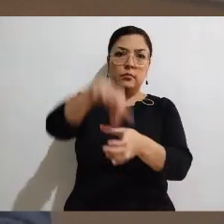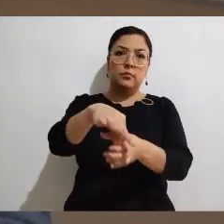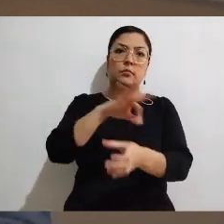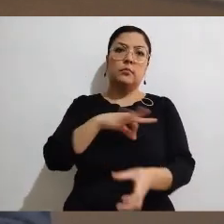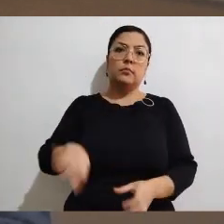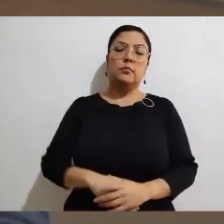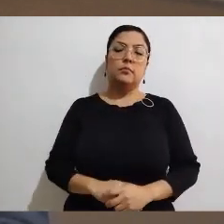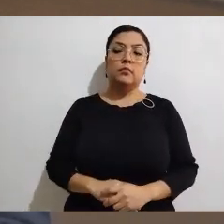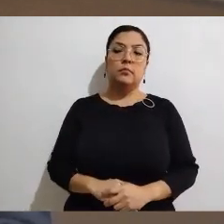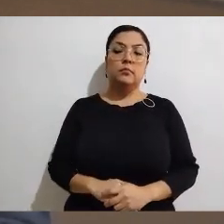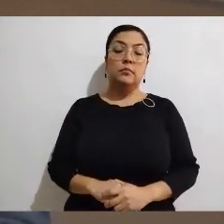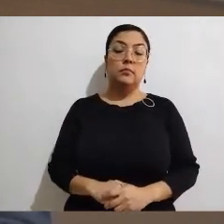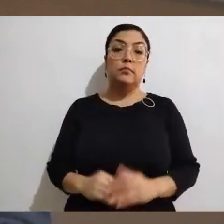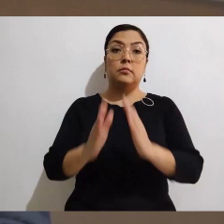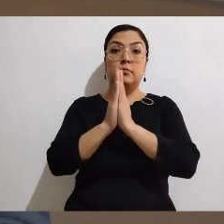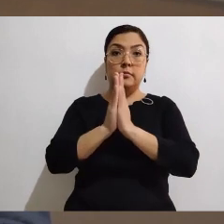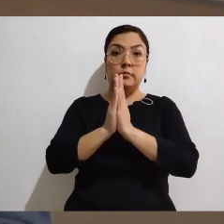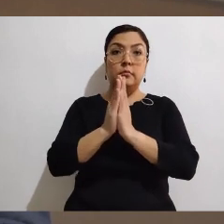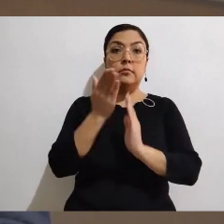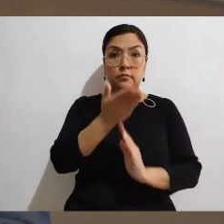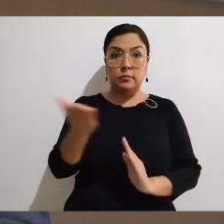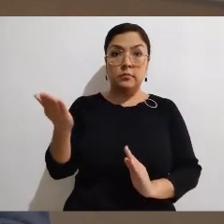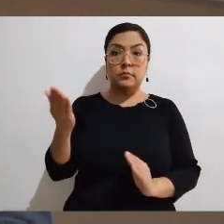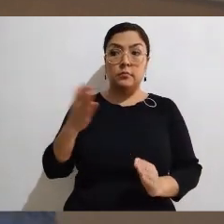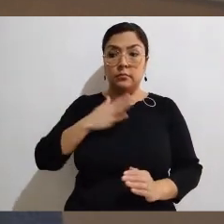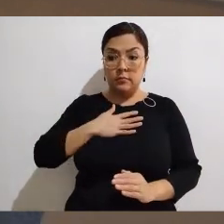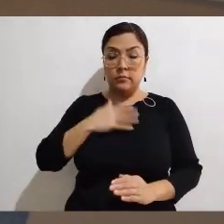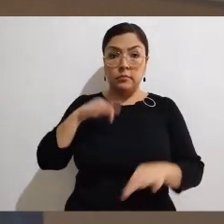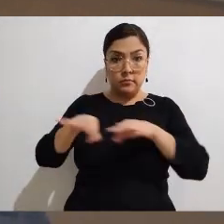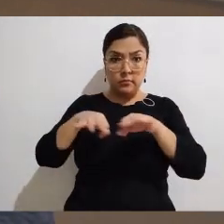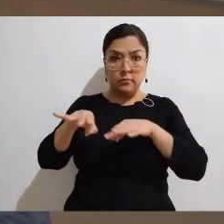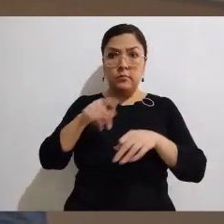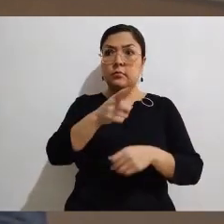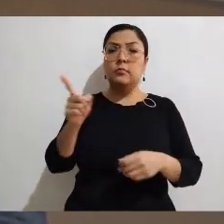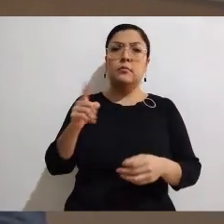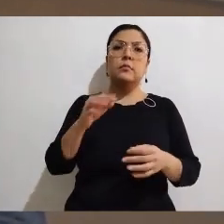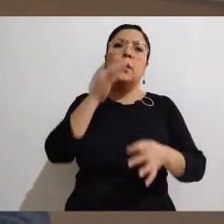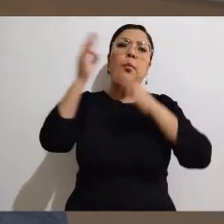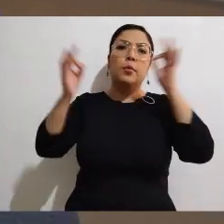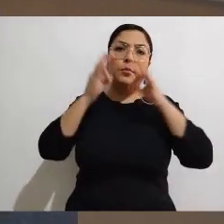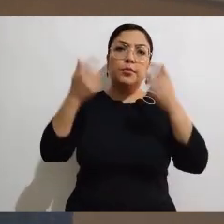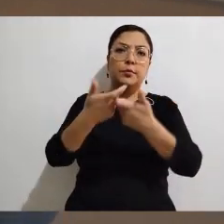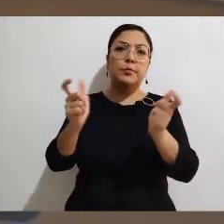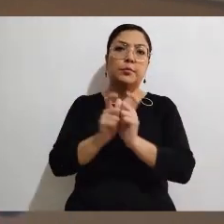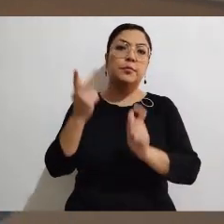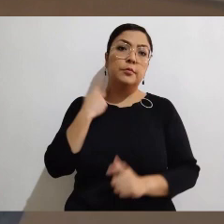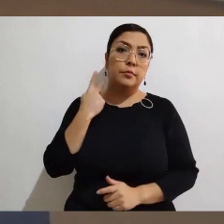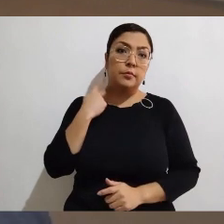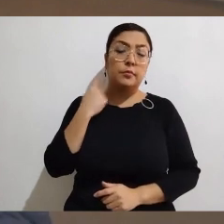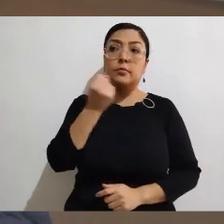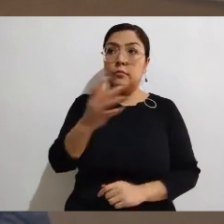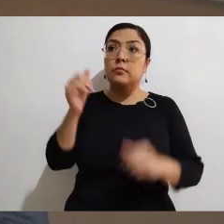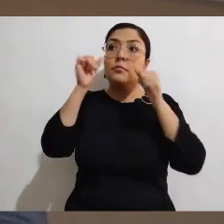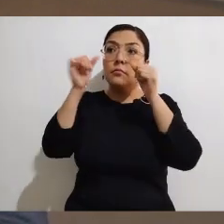que exhortarles a que le den seguimiento a nuestras tareas, que le den seguimiento a las campañas de los partidos políticos, que en su momento